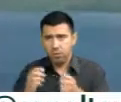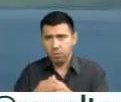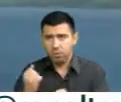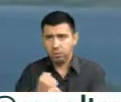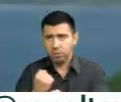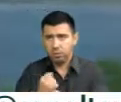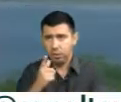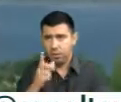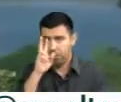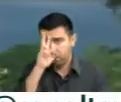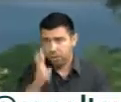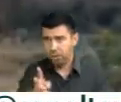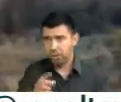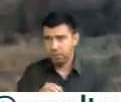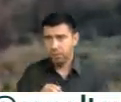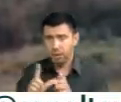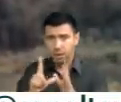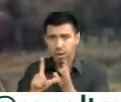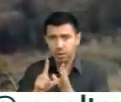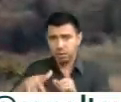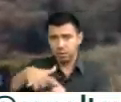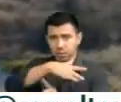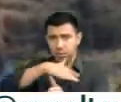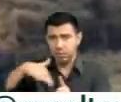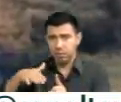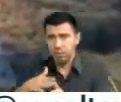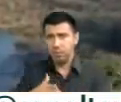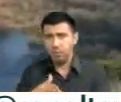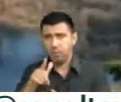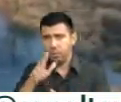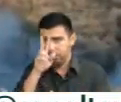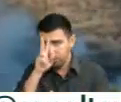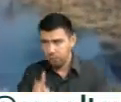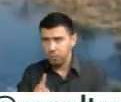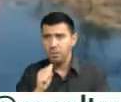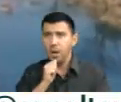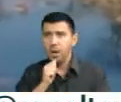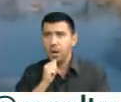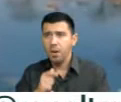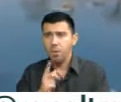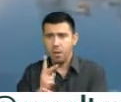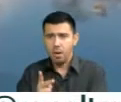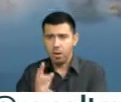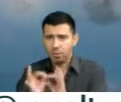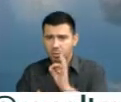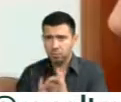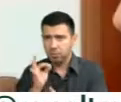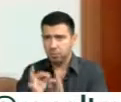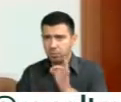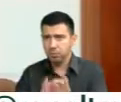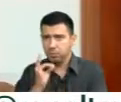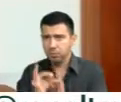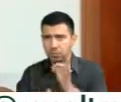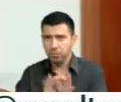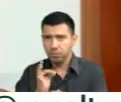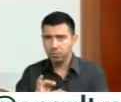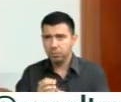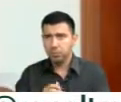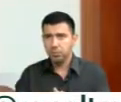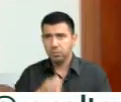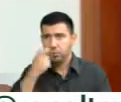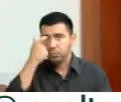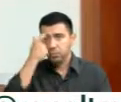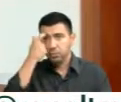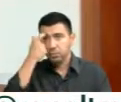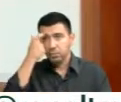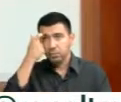respeten la licencia ambiental que garantice la calidad del agua el comité interinstitucional del embalse que fue conformado por el señor